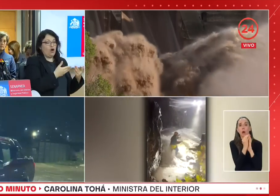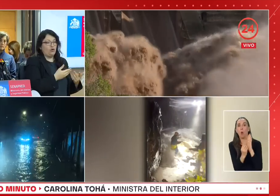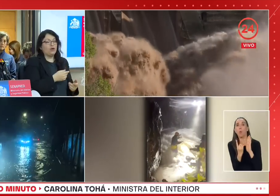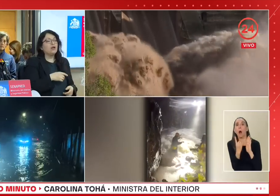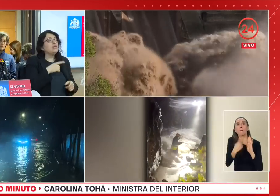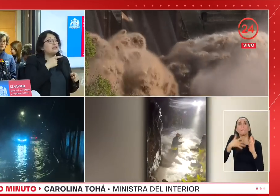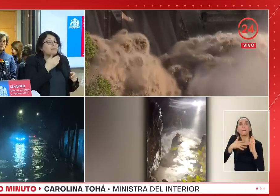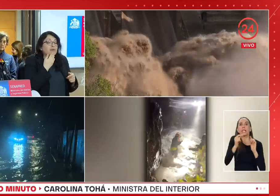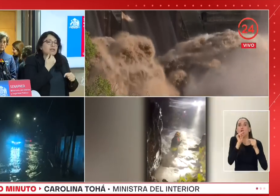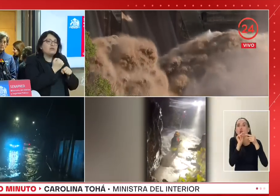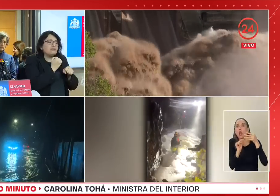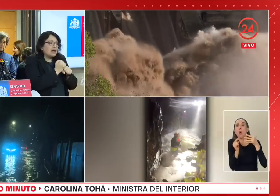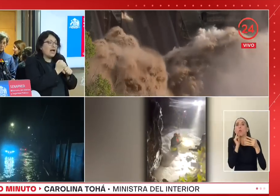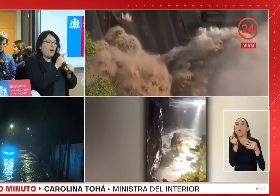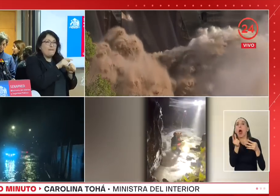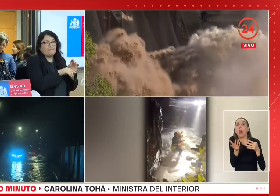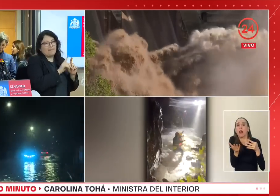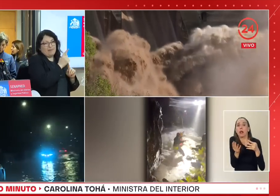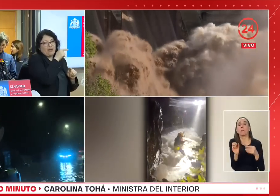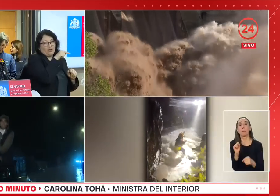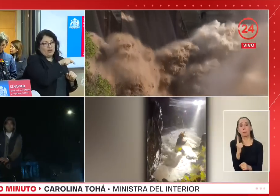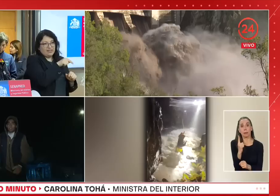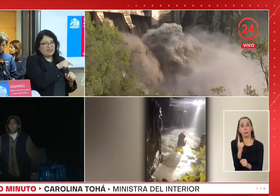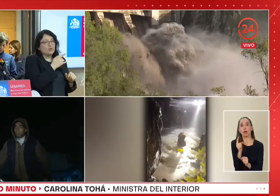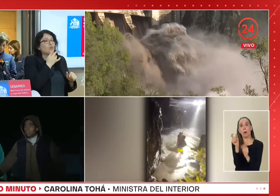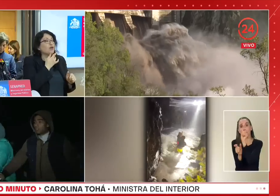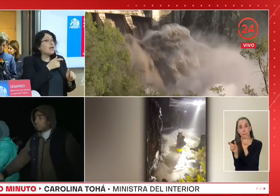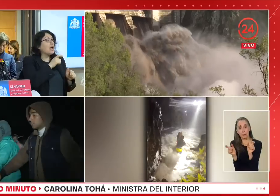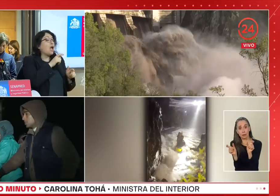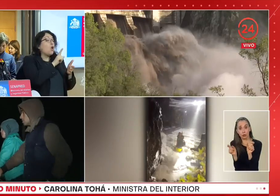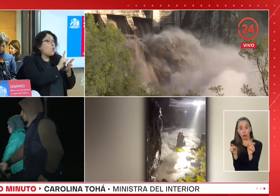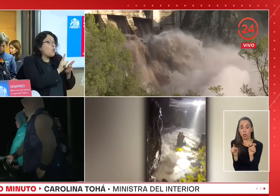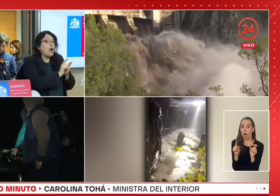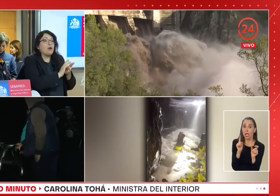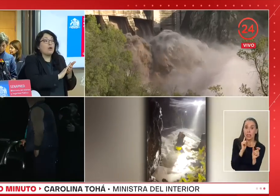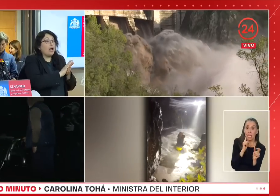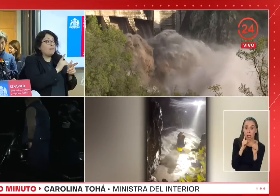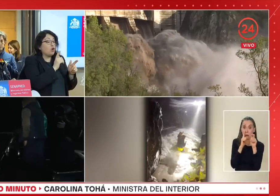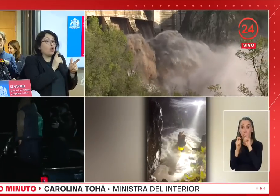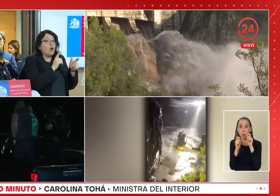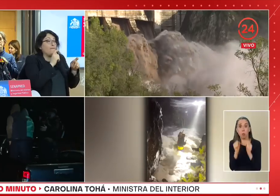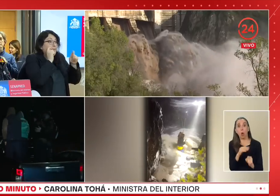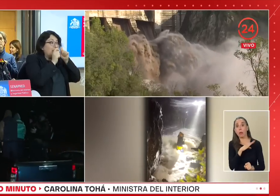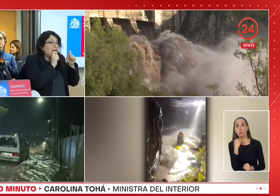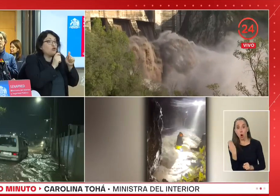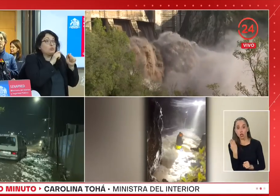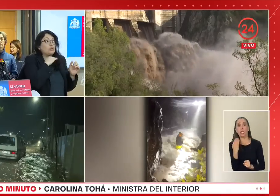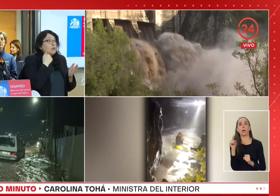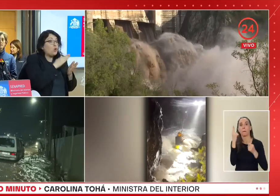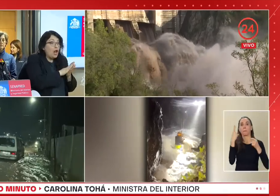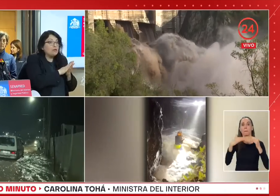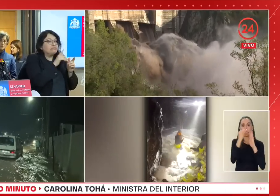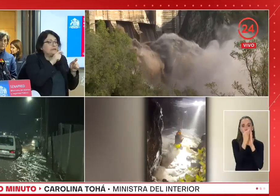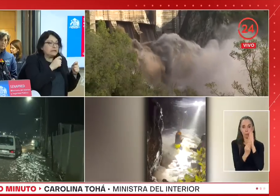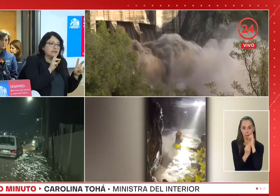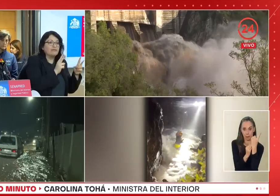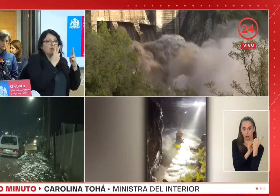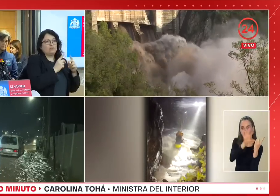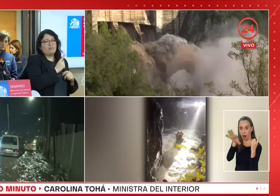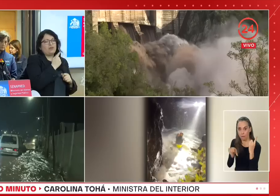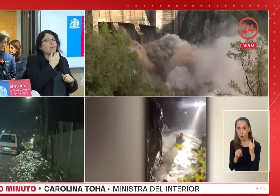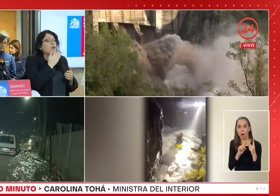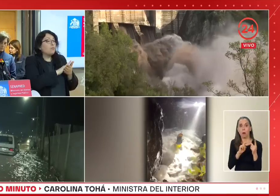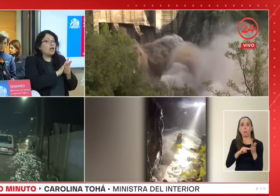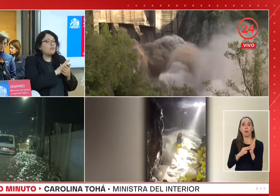para trabajar en estos casos en primer lugar con las personas donde hay algún tipo de riesgo vital en segundo lugar cuando hay